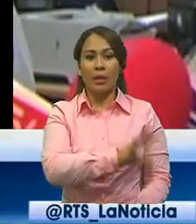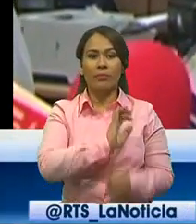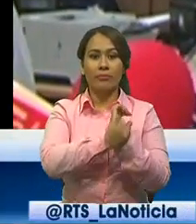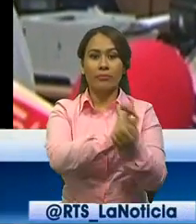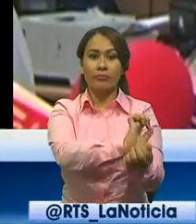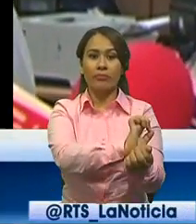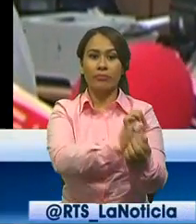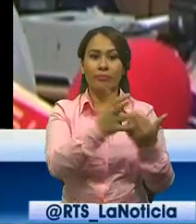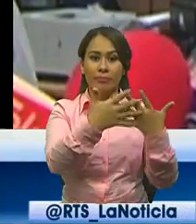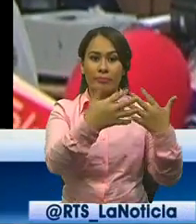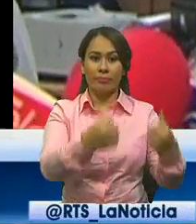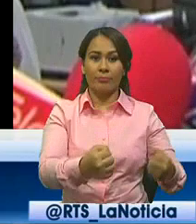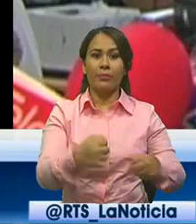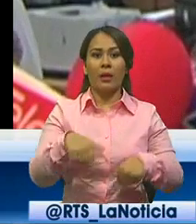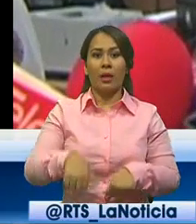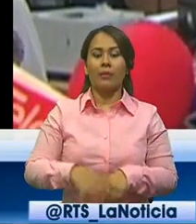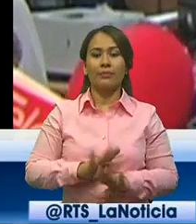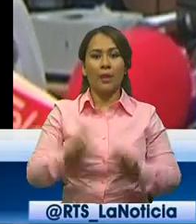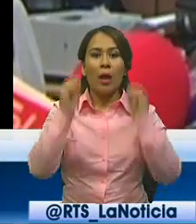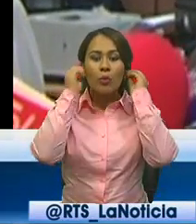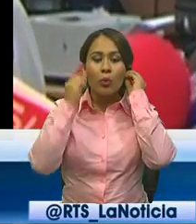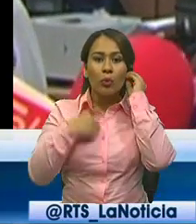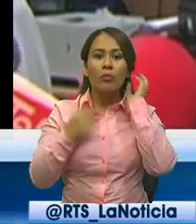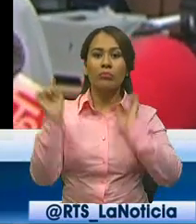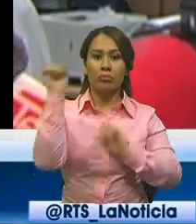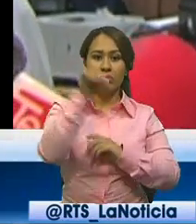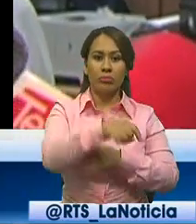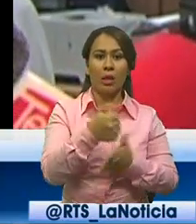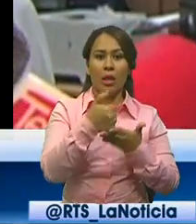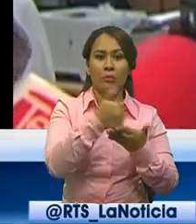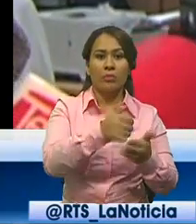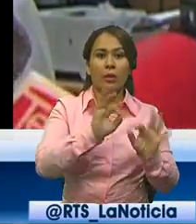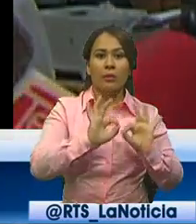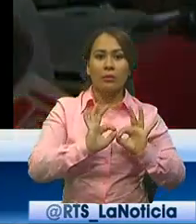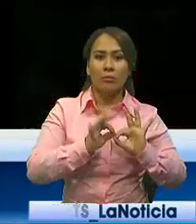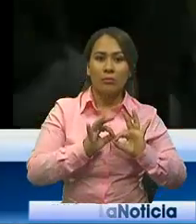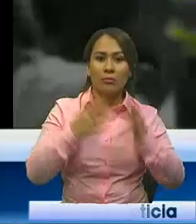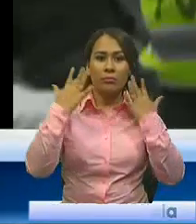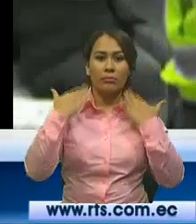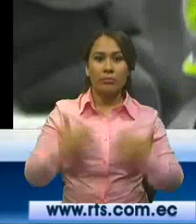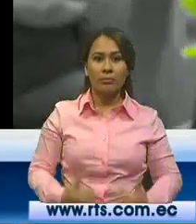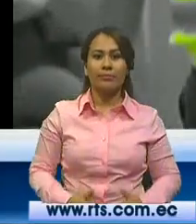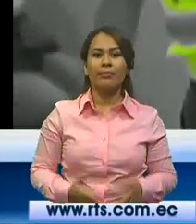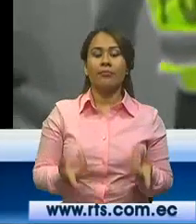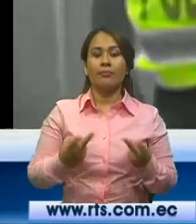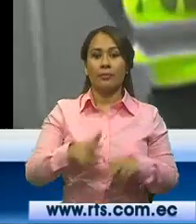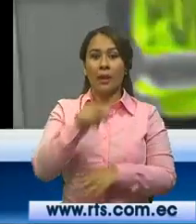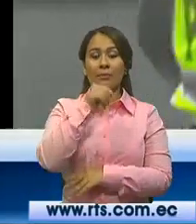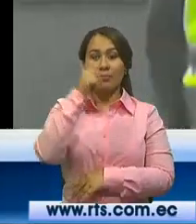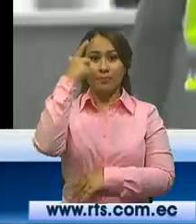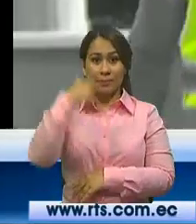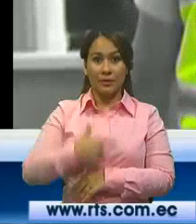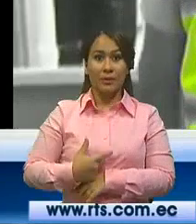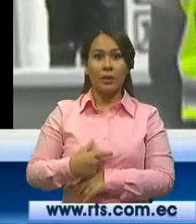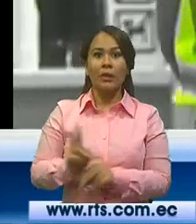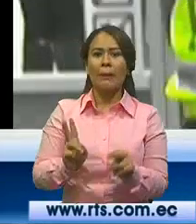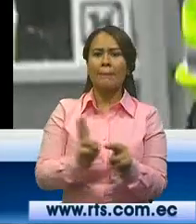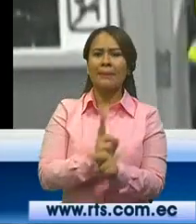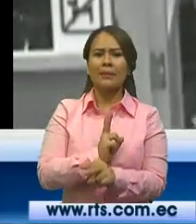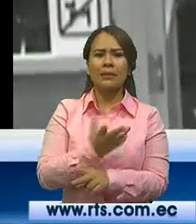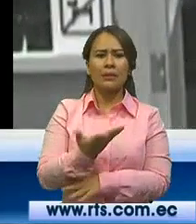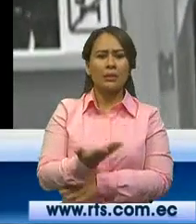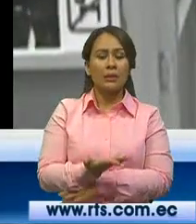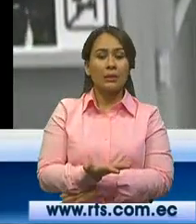ciudadano, se le ha prestado los primeros auxilios como es basado en el marco legal. El individuo luego fue trasladado a la unidad